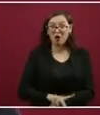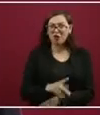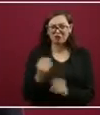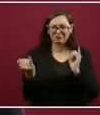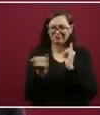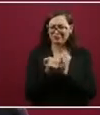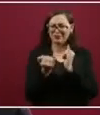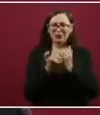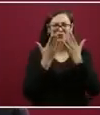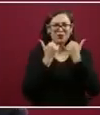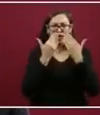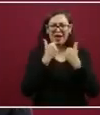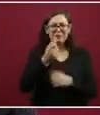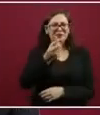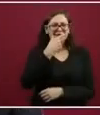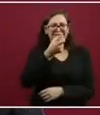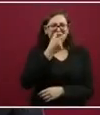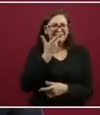Lo que pasa es que ahora,